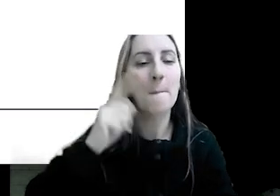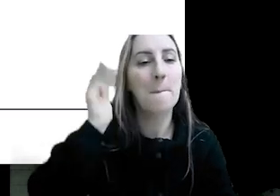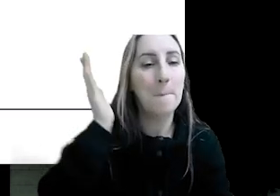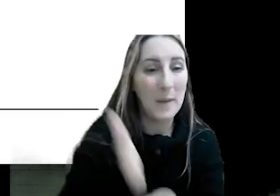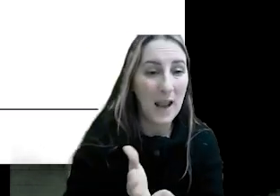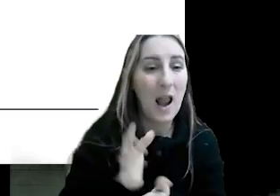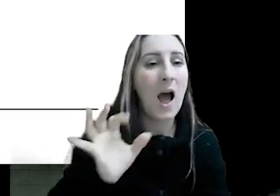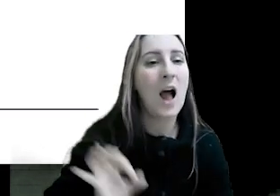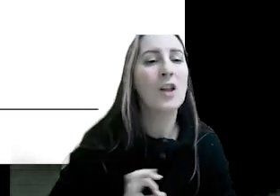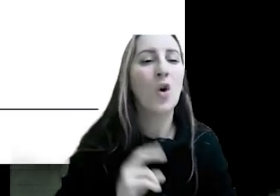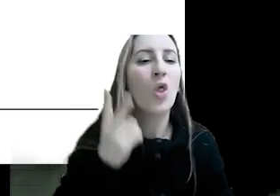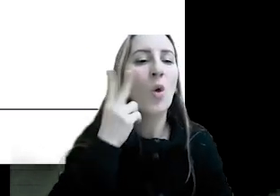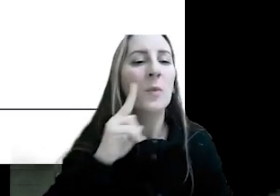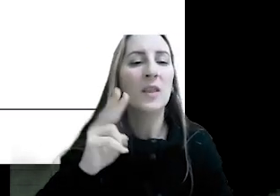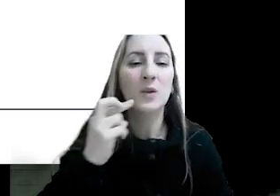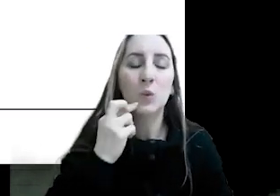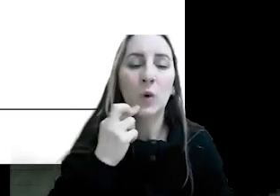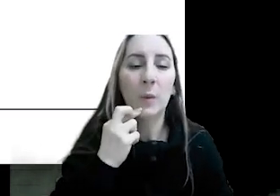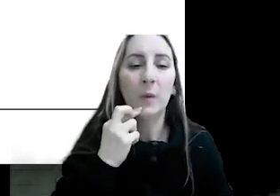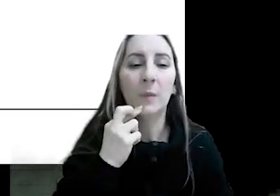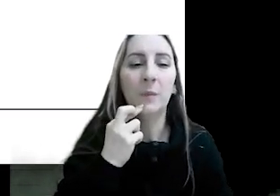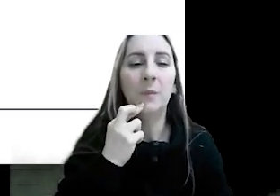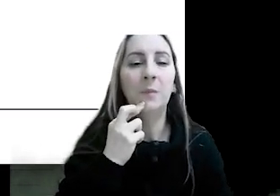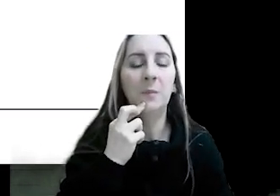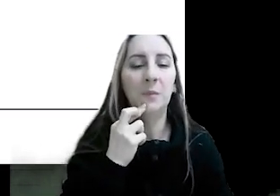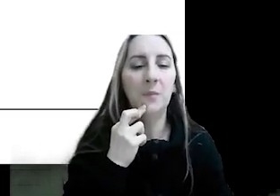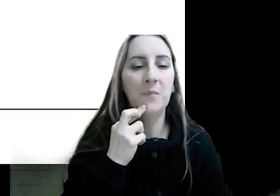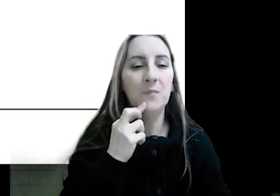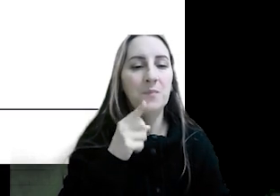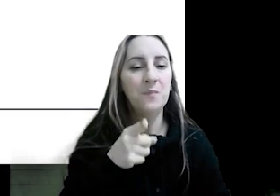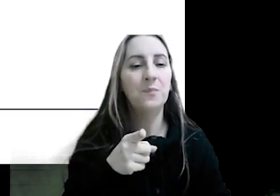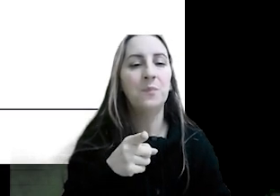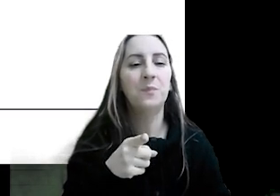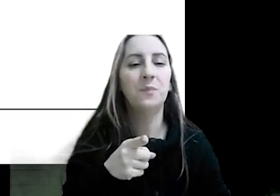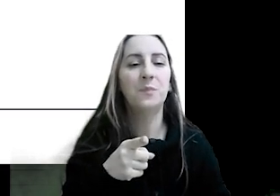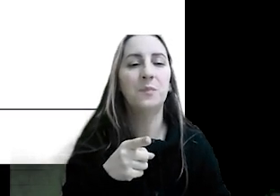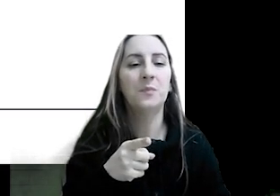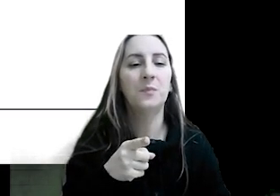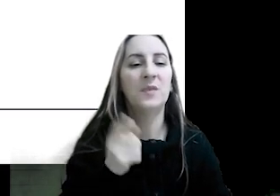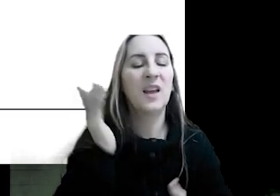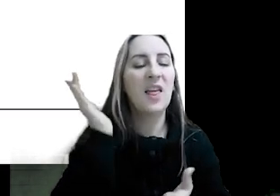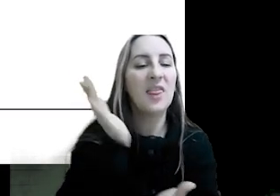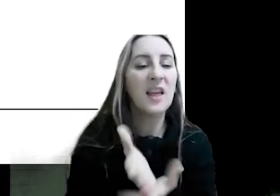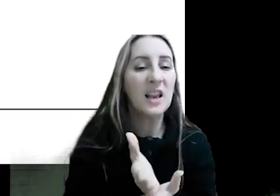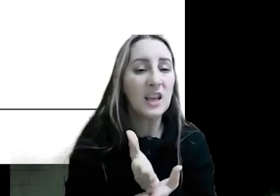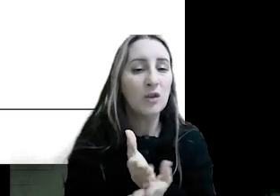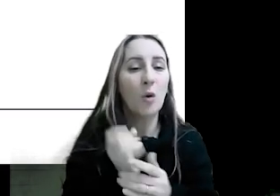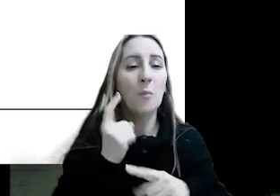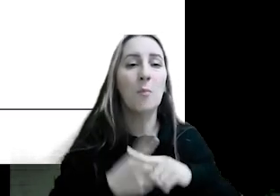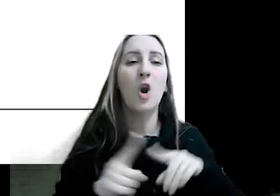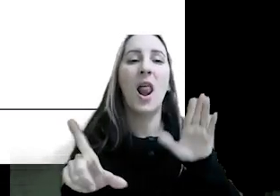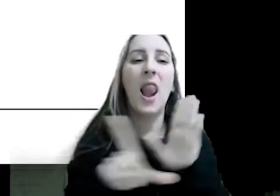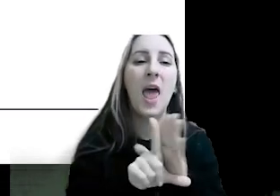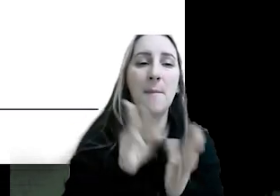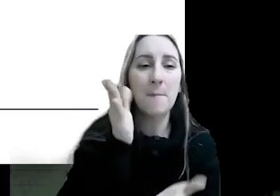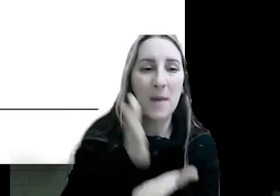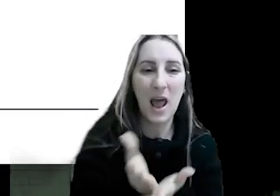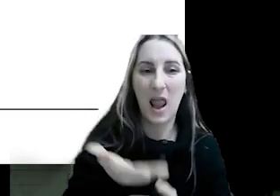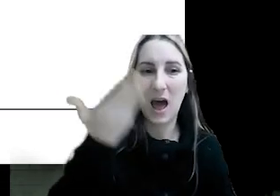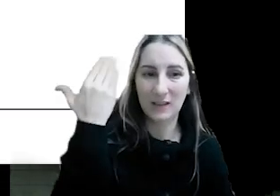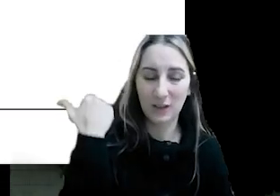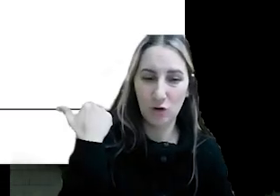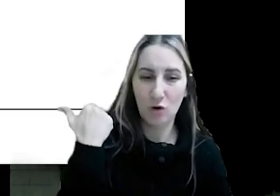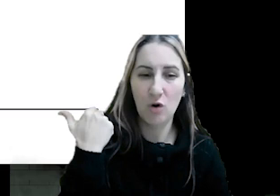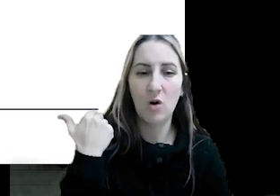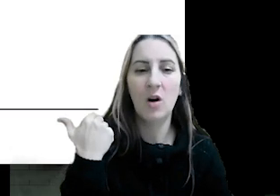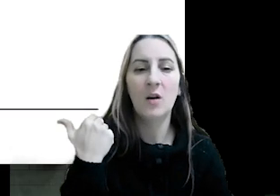y es conforme a, era un delito que se perseguía por la ley penal anterior y lo trae en